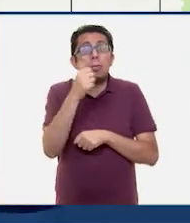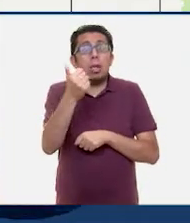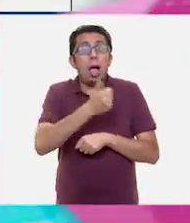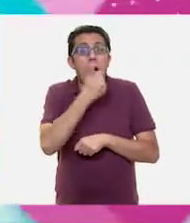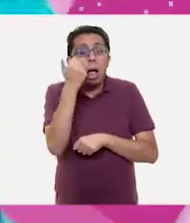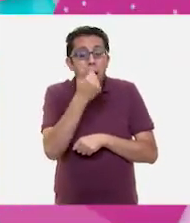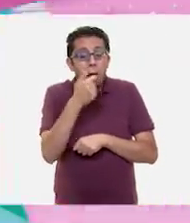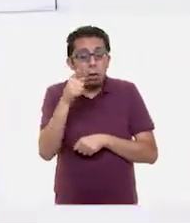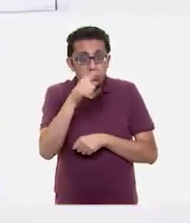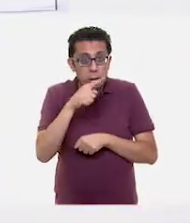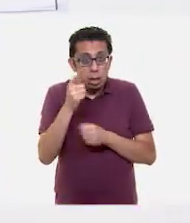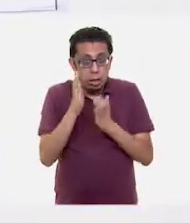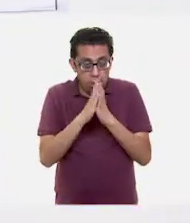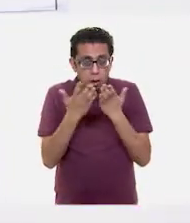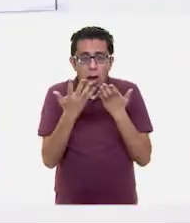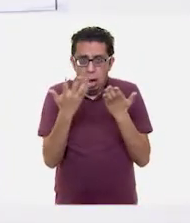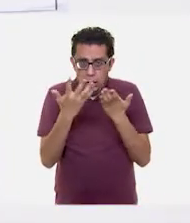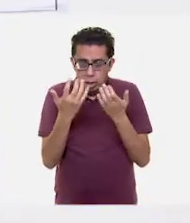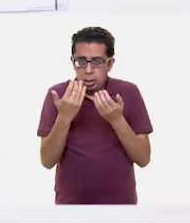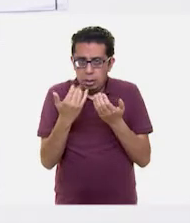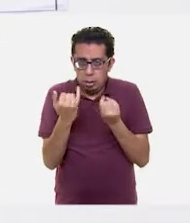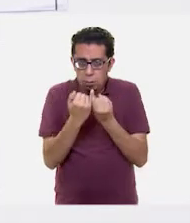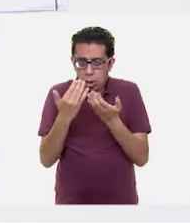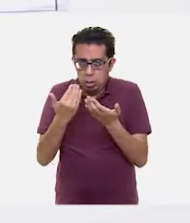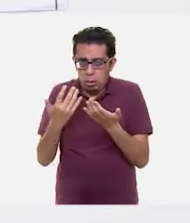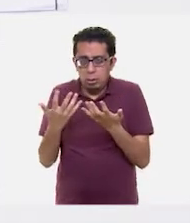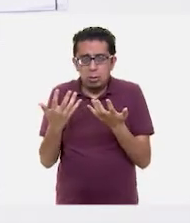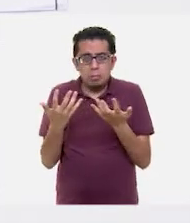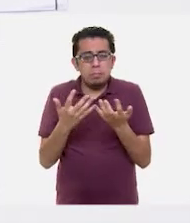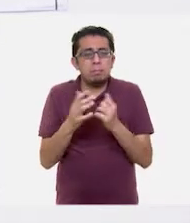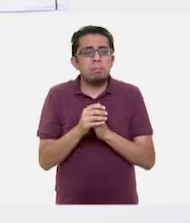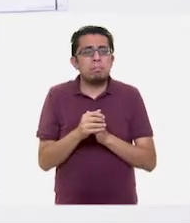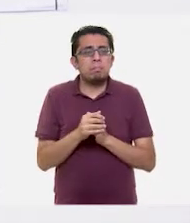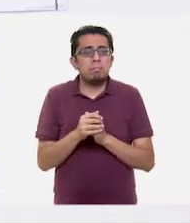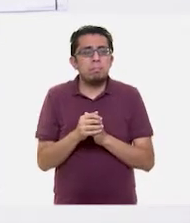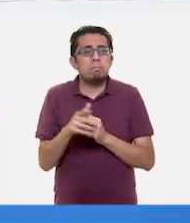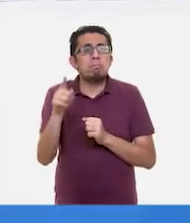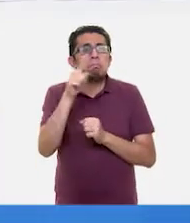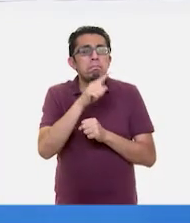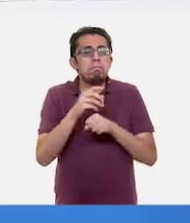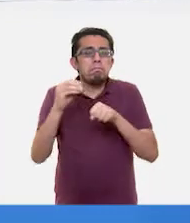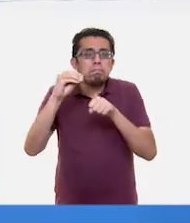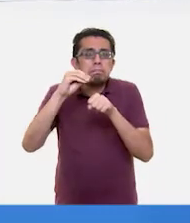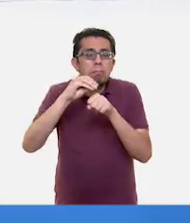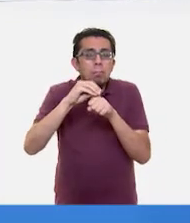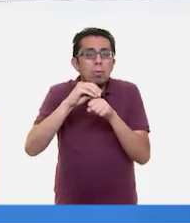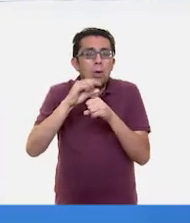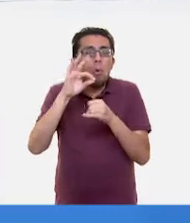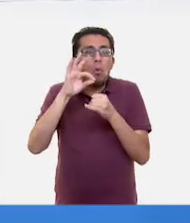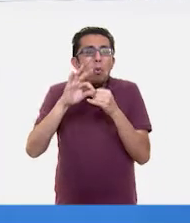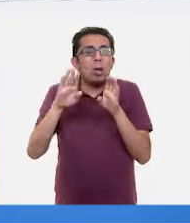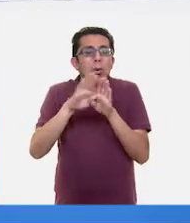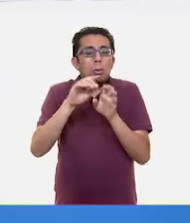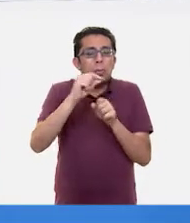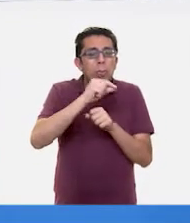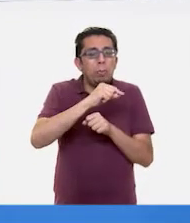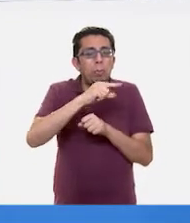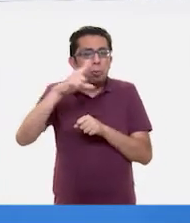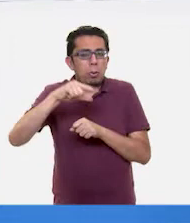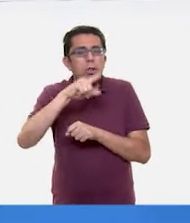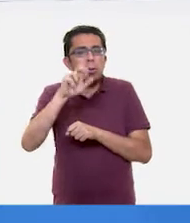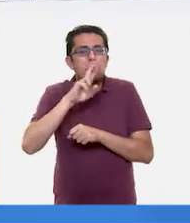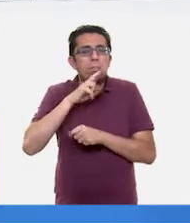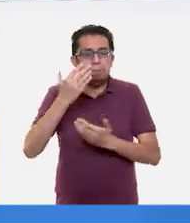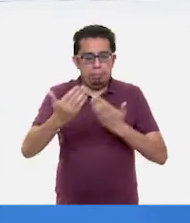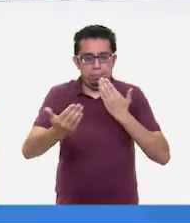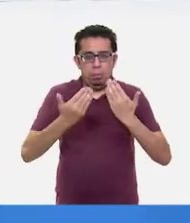que acabamos de hacer y continúen anotando cómo va el crecimiento de la sucesión al final. Comparamos resultados.